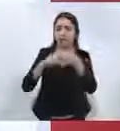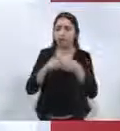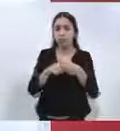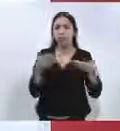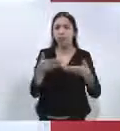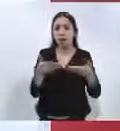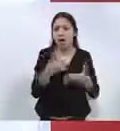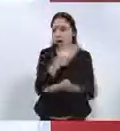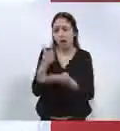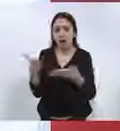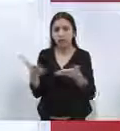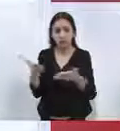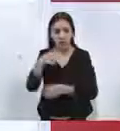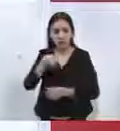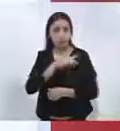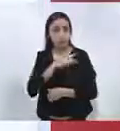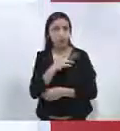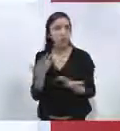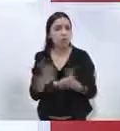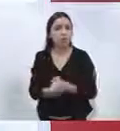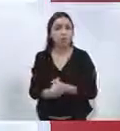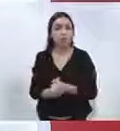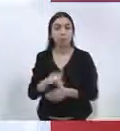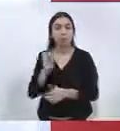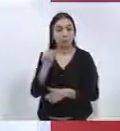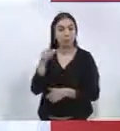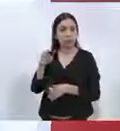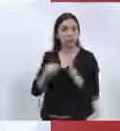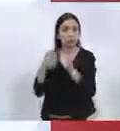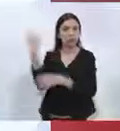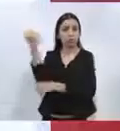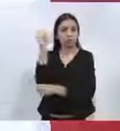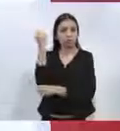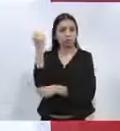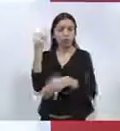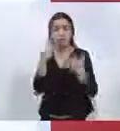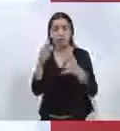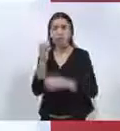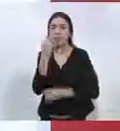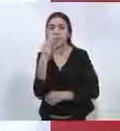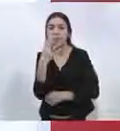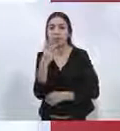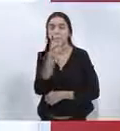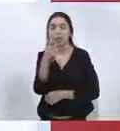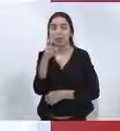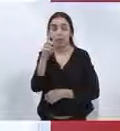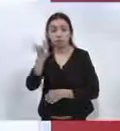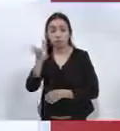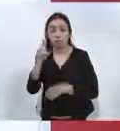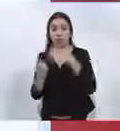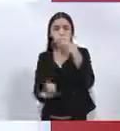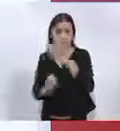importante resaltar. Nosotros asumimos a mediados de septiembre del 2018, contábamos